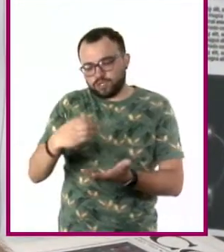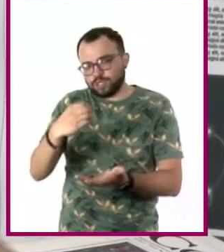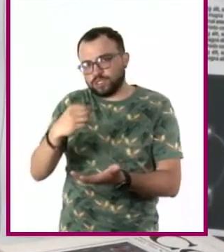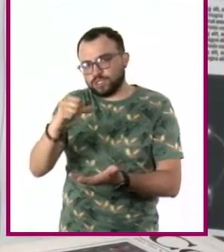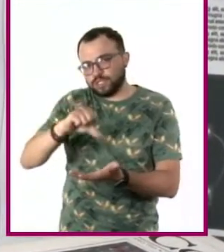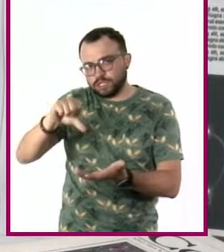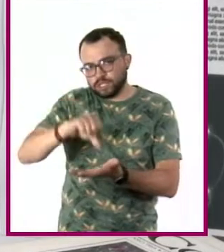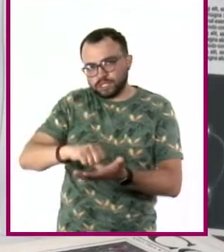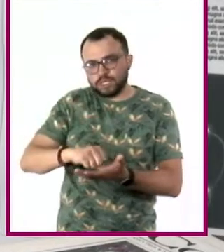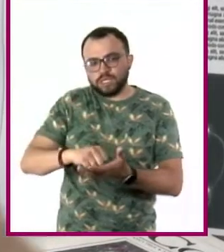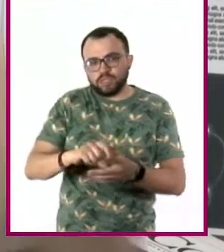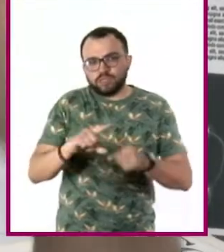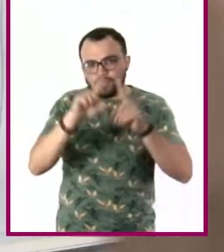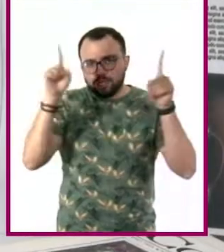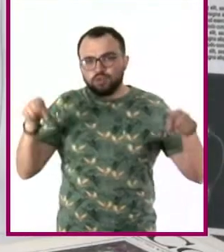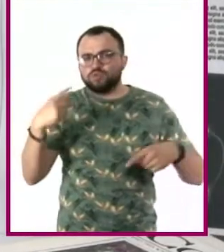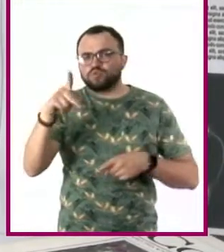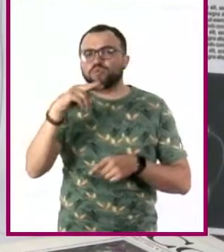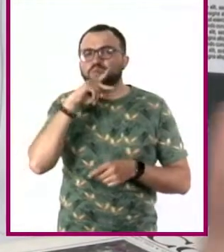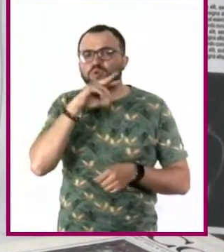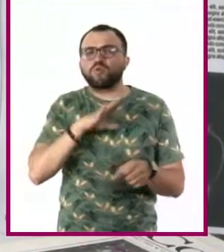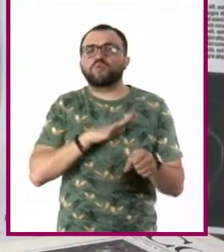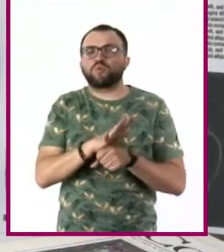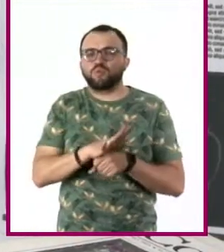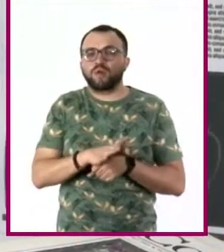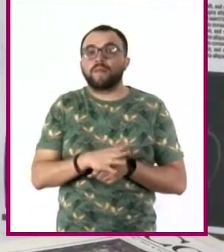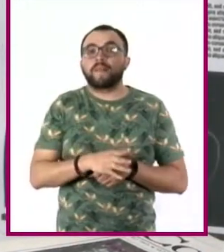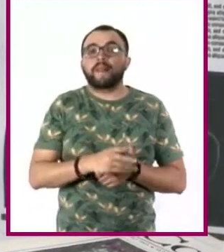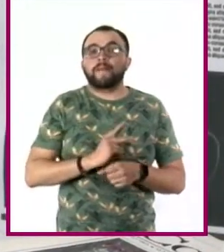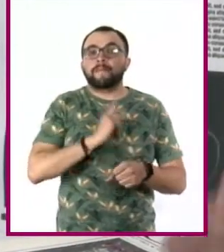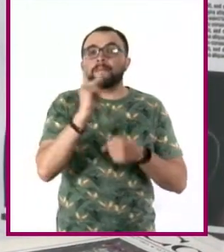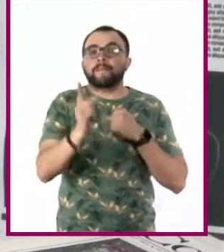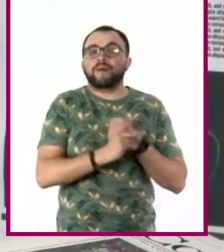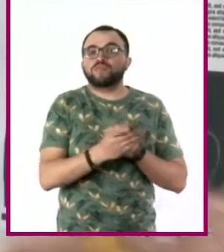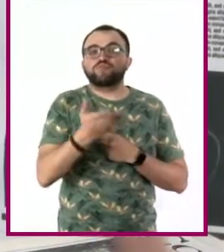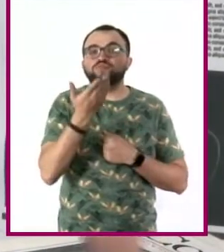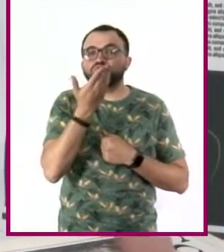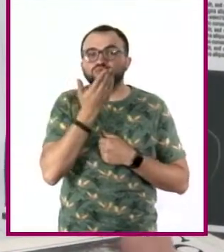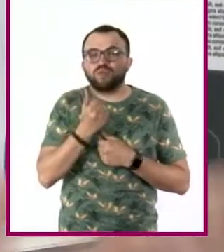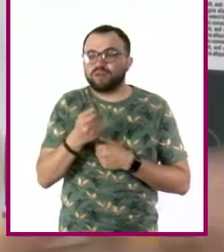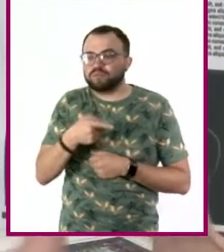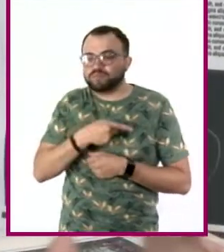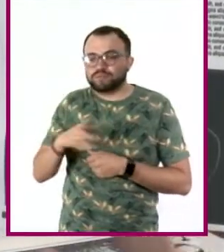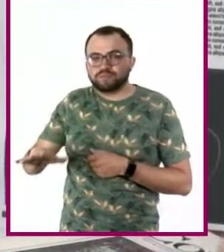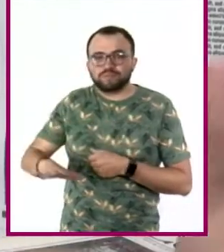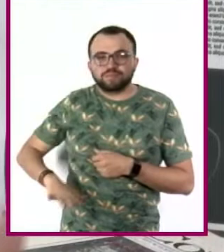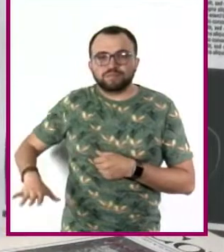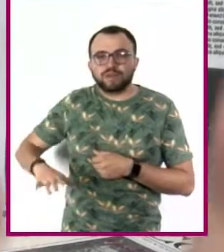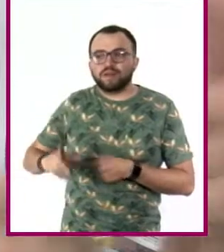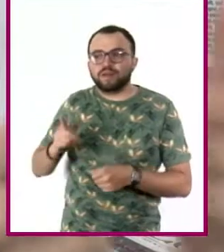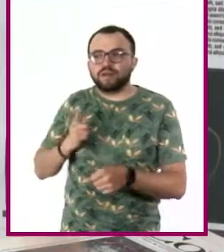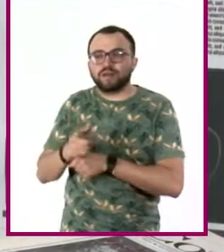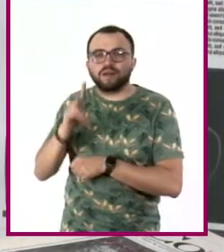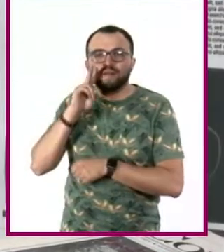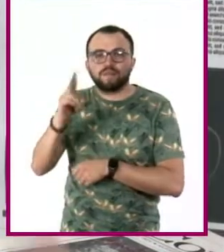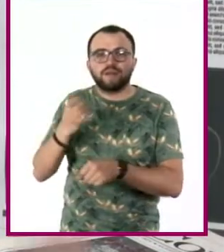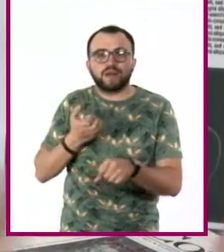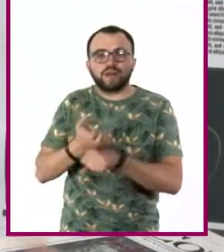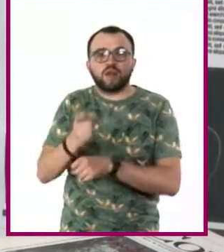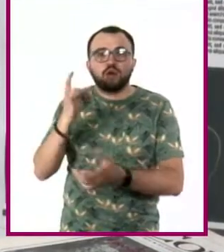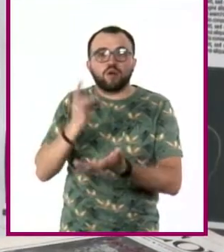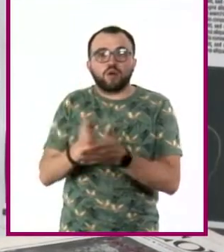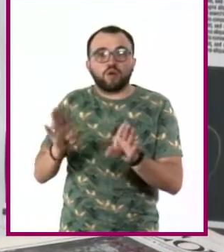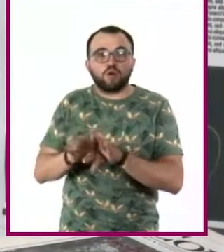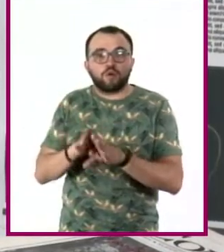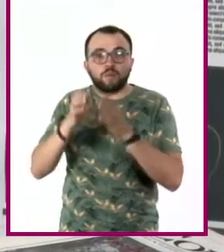Entonces, ¿tu preocupación se debe a que en los países no desarrollados se siga identificando únicamente al Estado como el objeto de la seguridad y